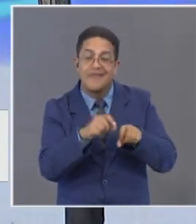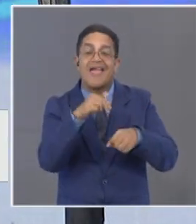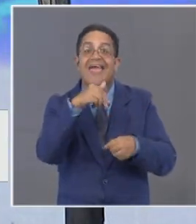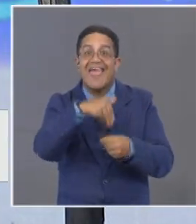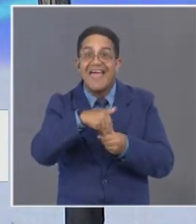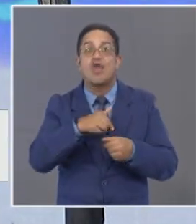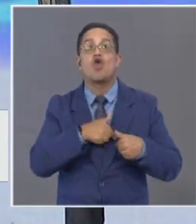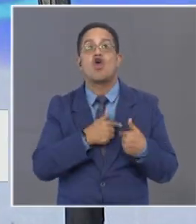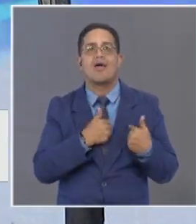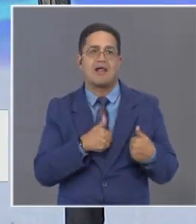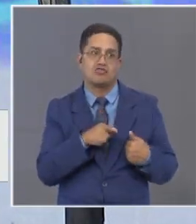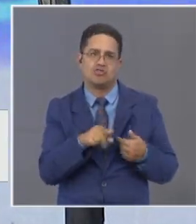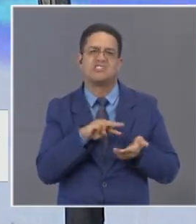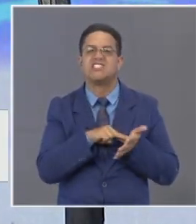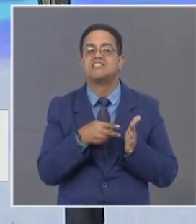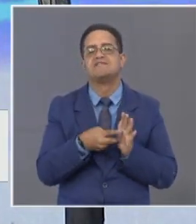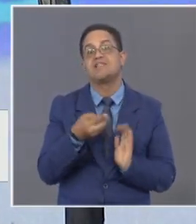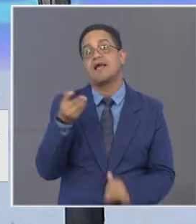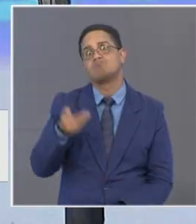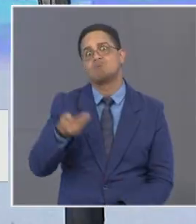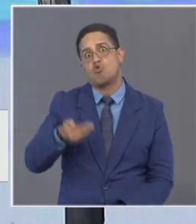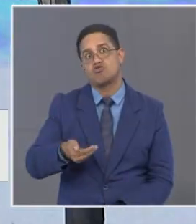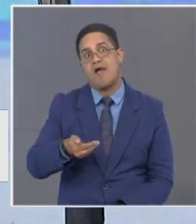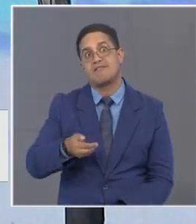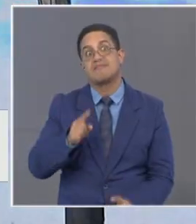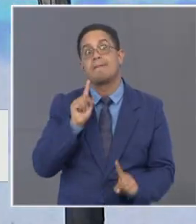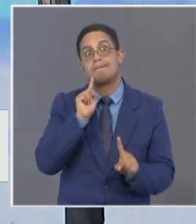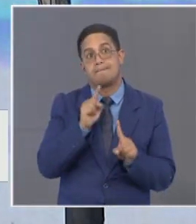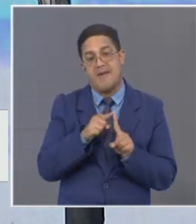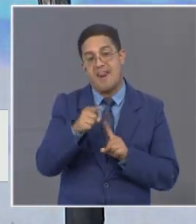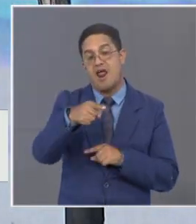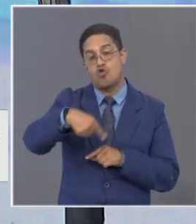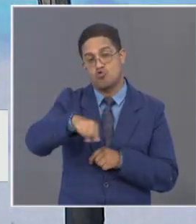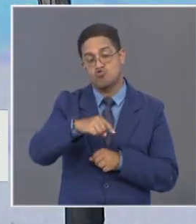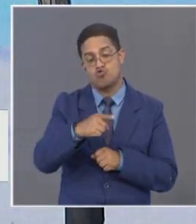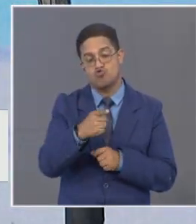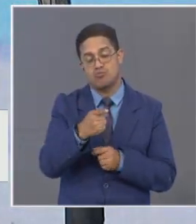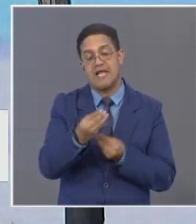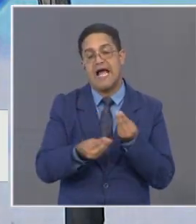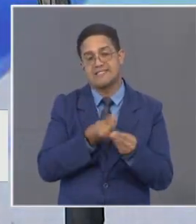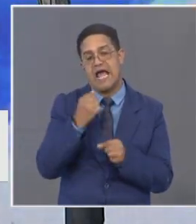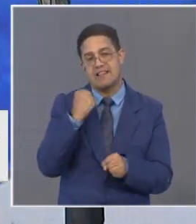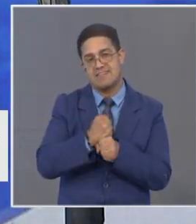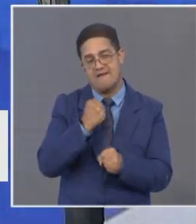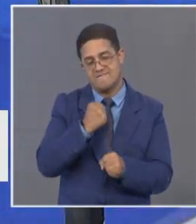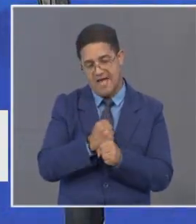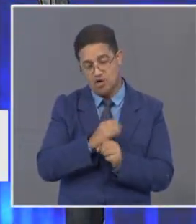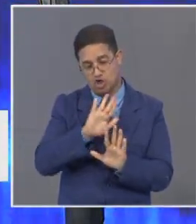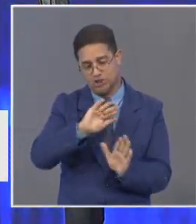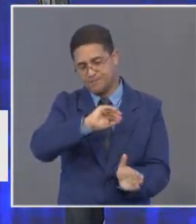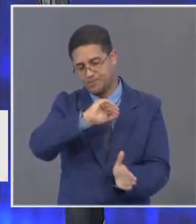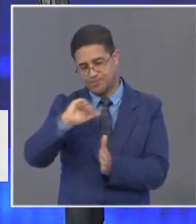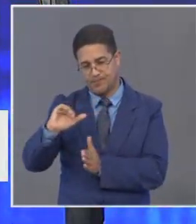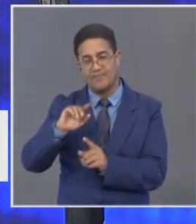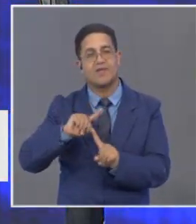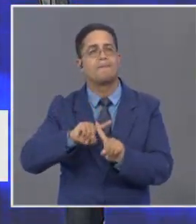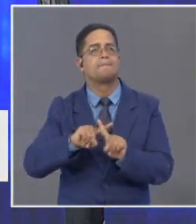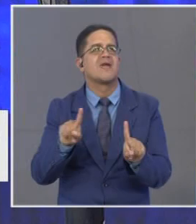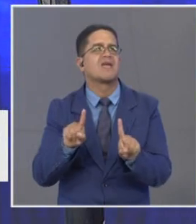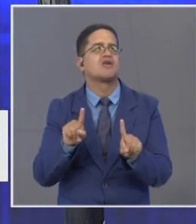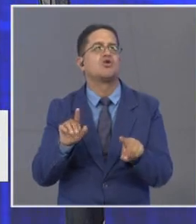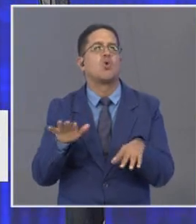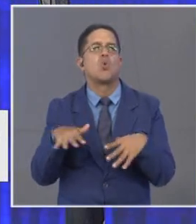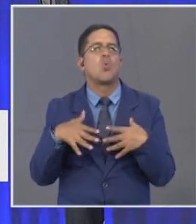herramienta importantísima al momento de poder nosotros ejercer nuestra profesión como cardiólogo. Cuando hablamos en cuáles son las